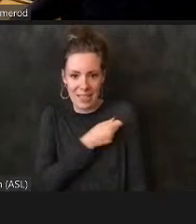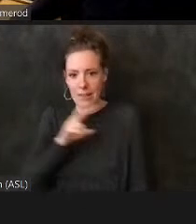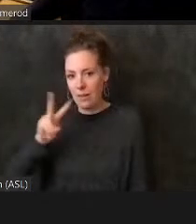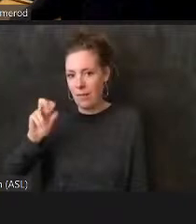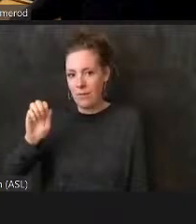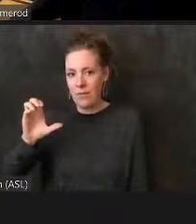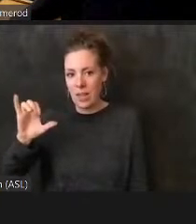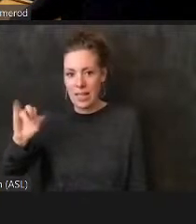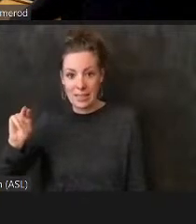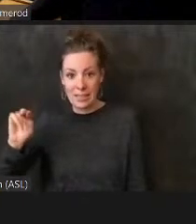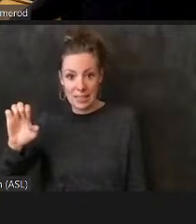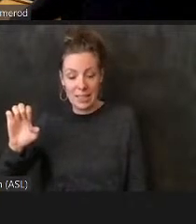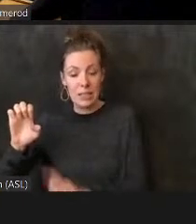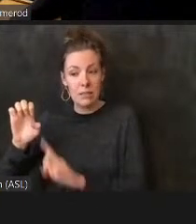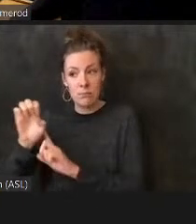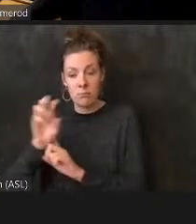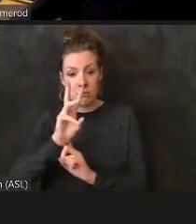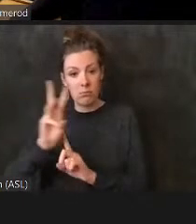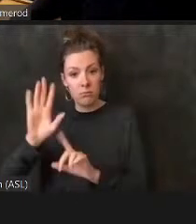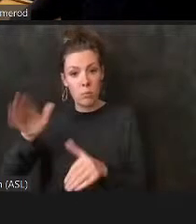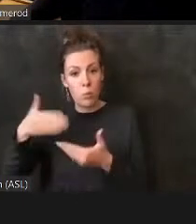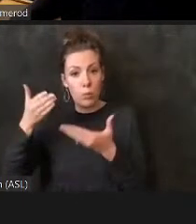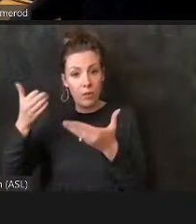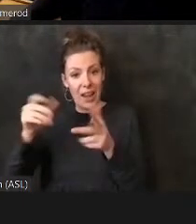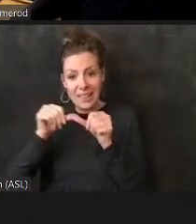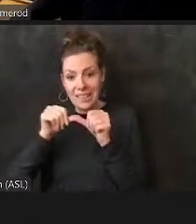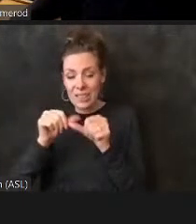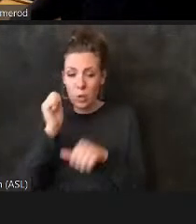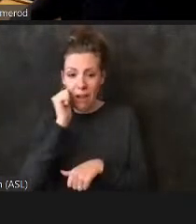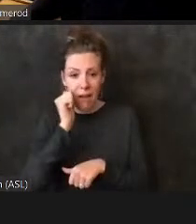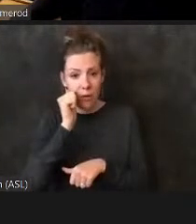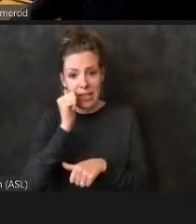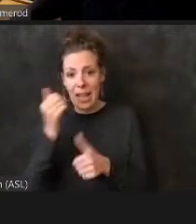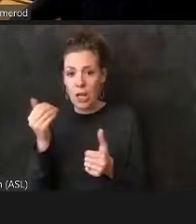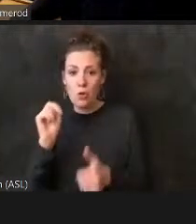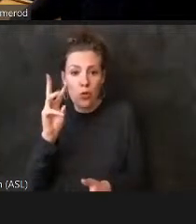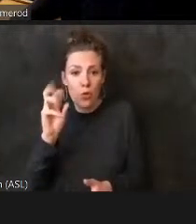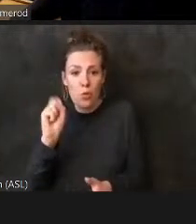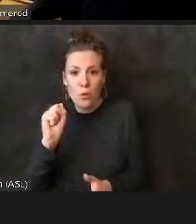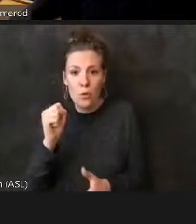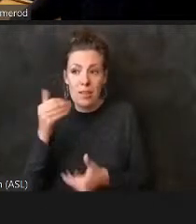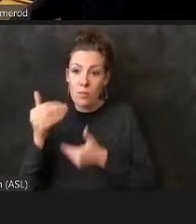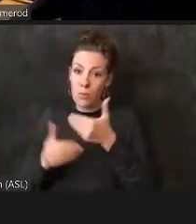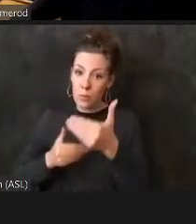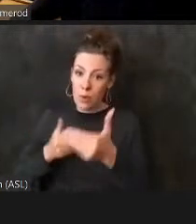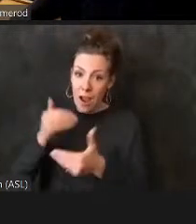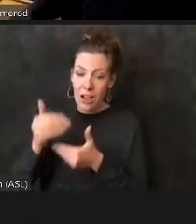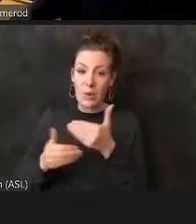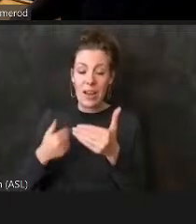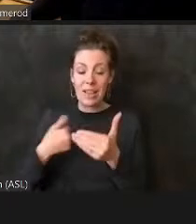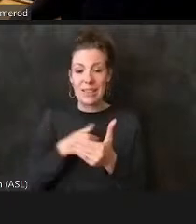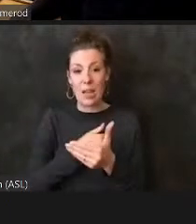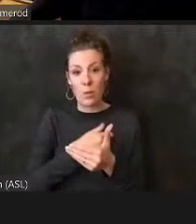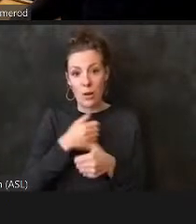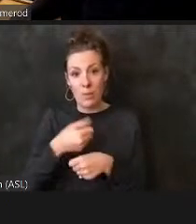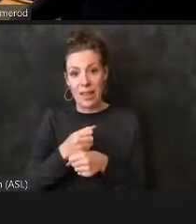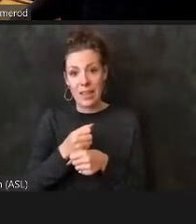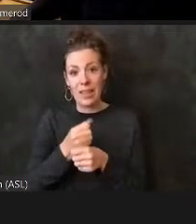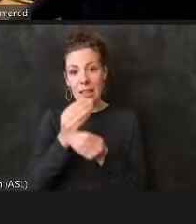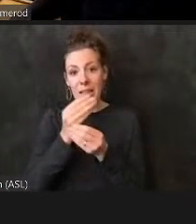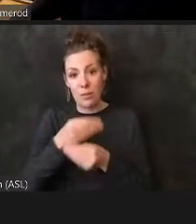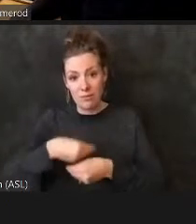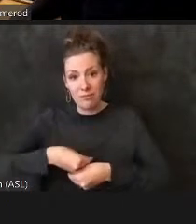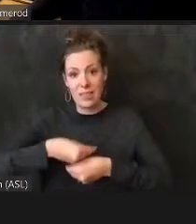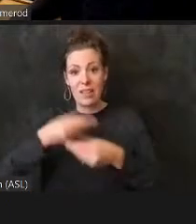sonomacountyemergency.org/vaccine. Aquí en este sitio les ha estado proveyendo al tanto del progreso de cómo el condado